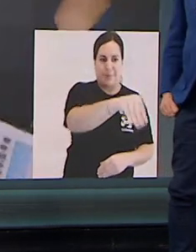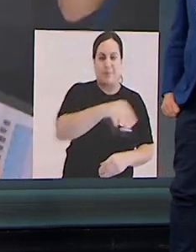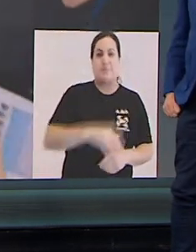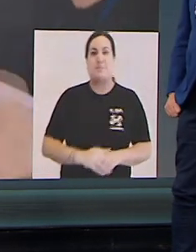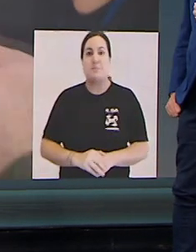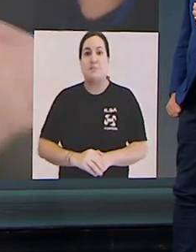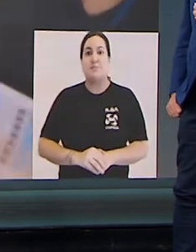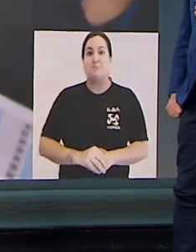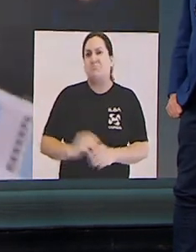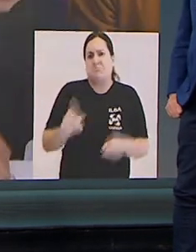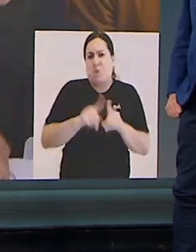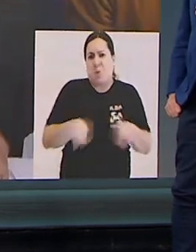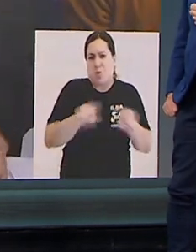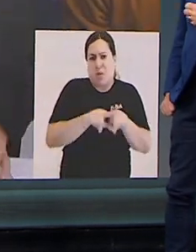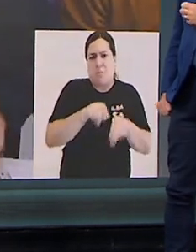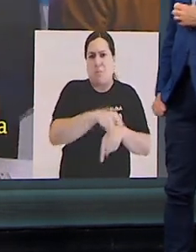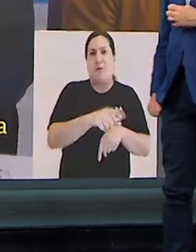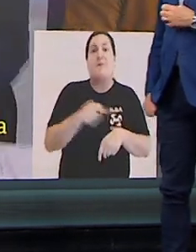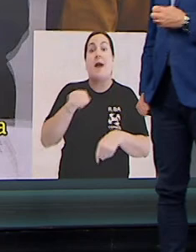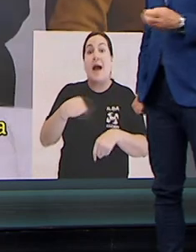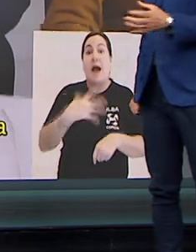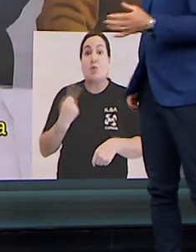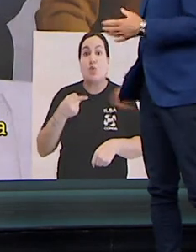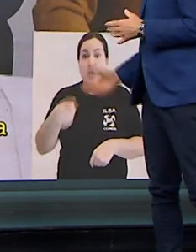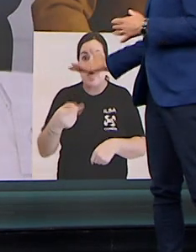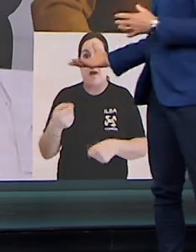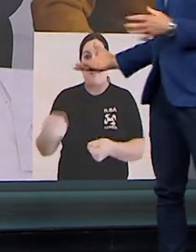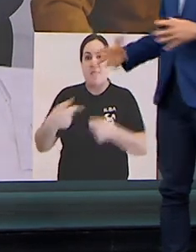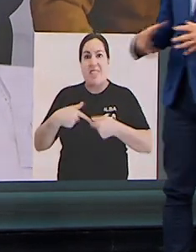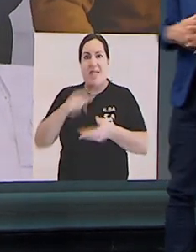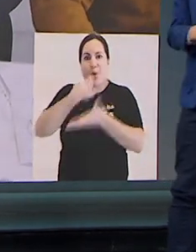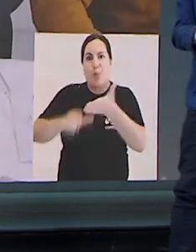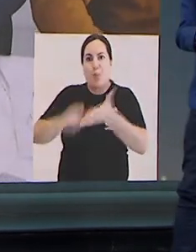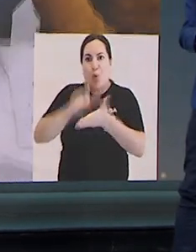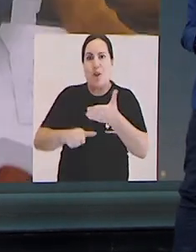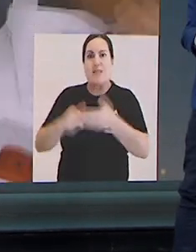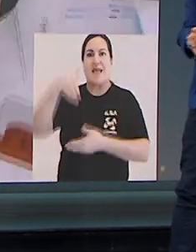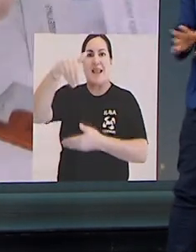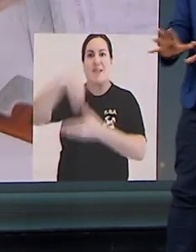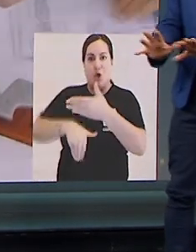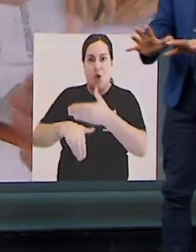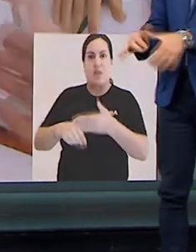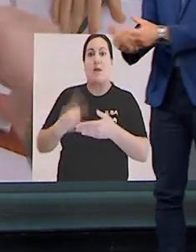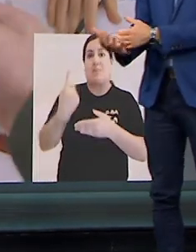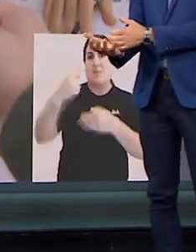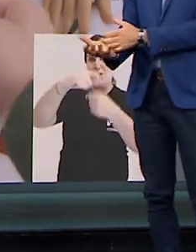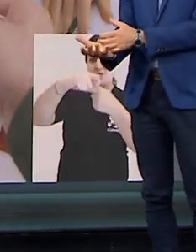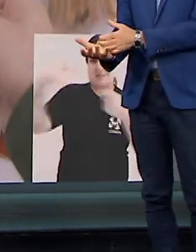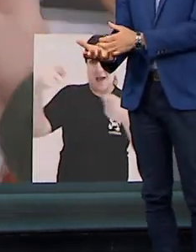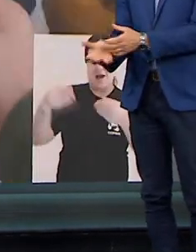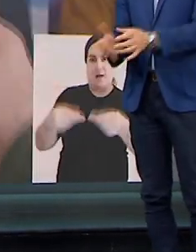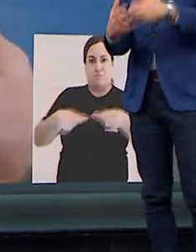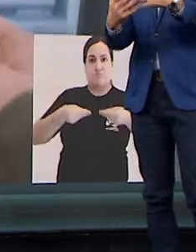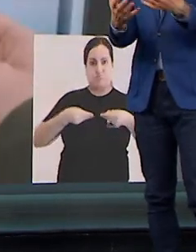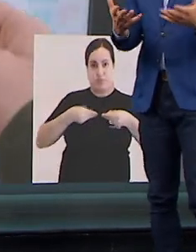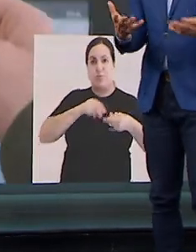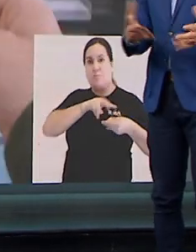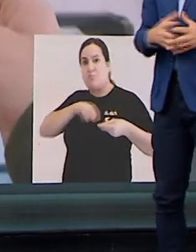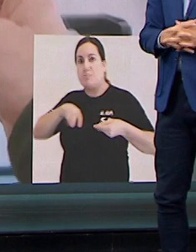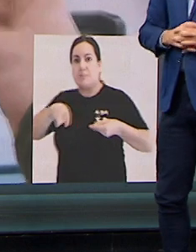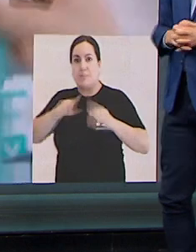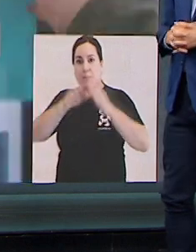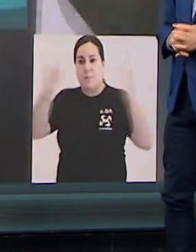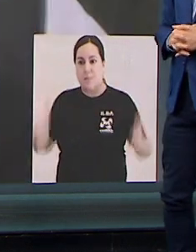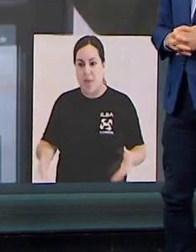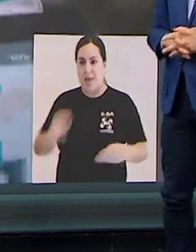no recuerdes en otras oportunidades cuando se realizó Está bueno hacerlo porque es la primera vez pueden surgir dudas y toda duda Que aparezca en el momento te lo